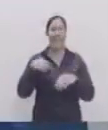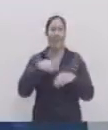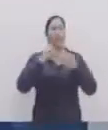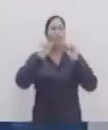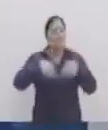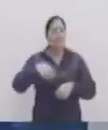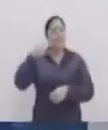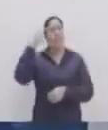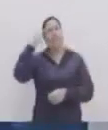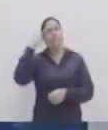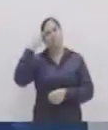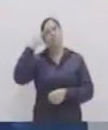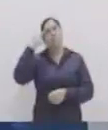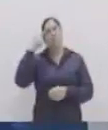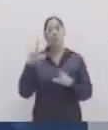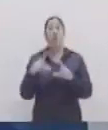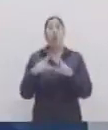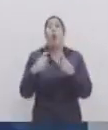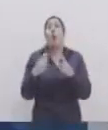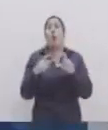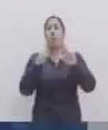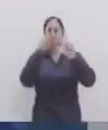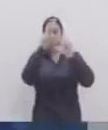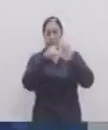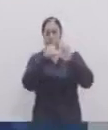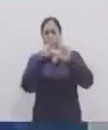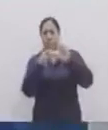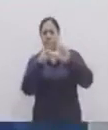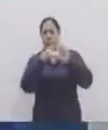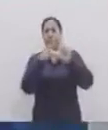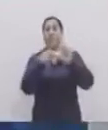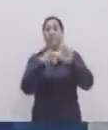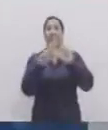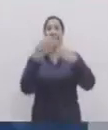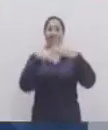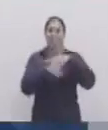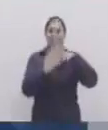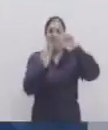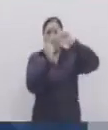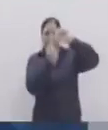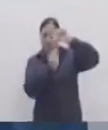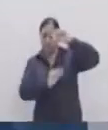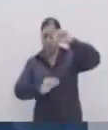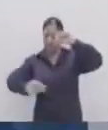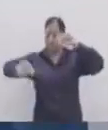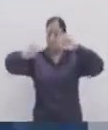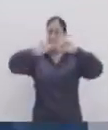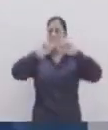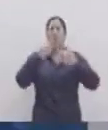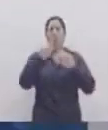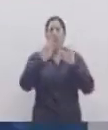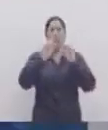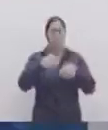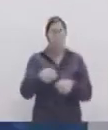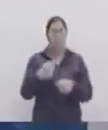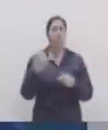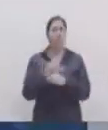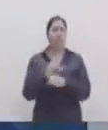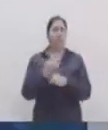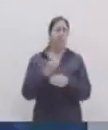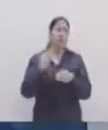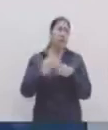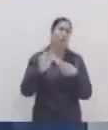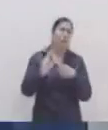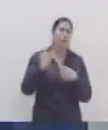poder recordar cómo son los ángulos dentro de una circunferencia. Para esto vamos a utilizar cosas que puedes encontrar en tu